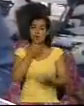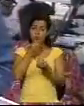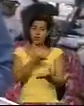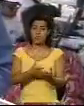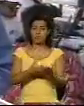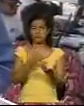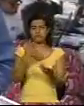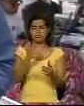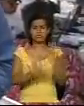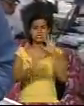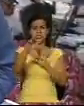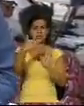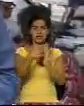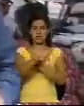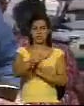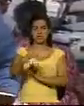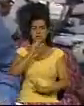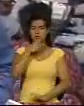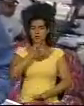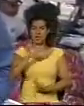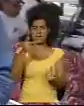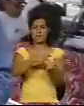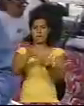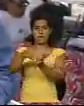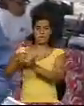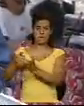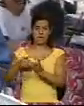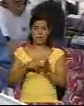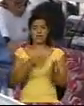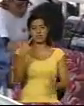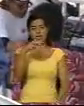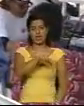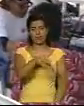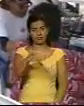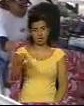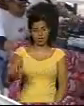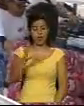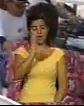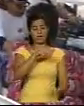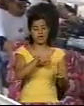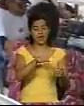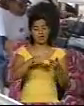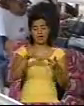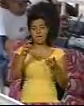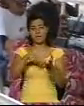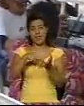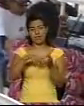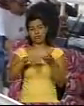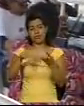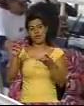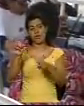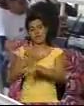más de 15.000 adultos mayores han asistido por los diversos puntos de estos tres estados: Caracas, Distrito Capital, Vargas y Miranda. Por ahora nosotros